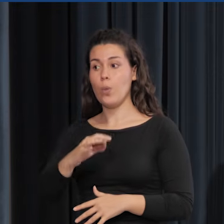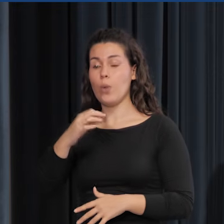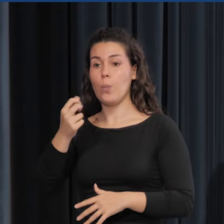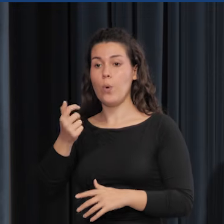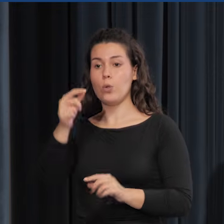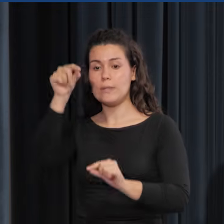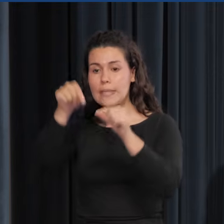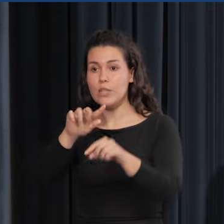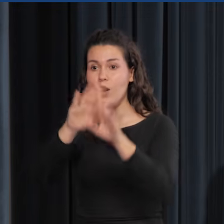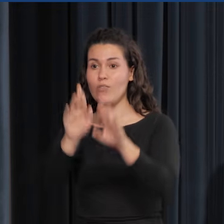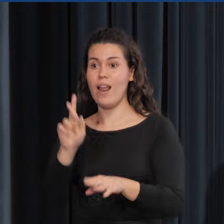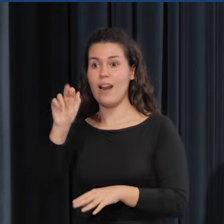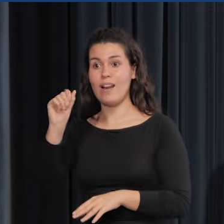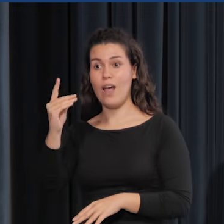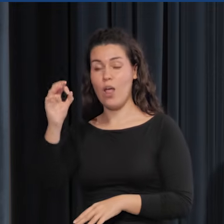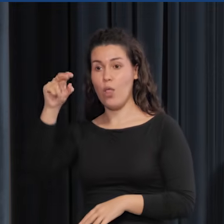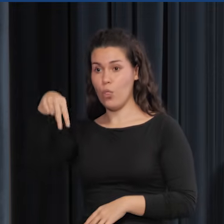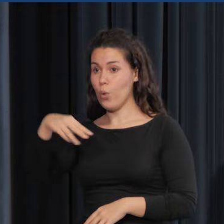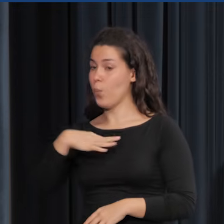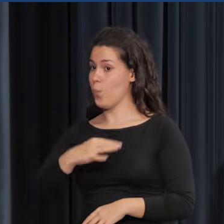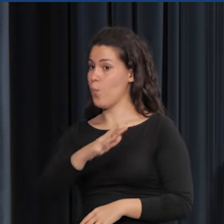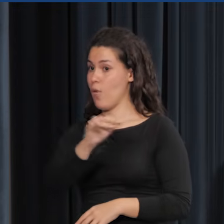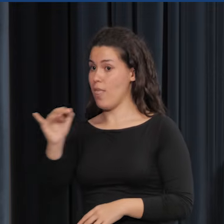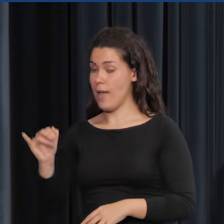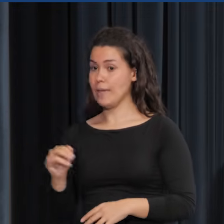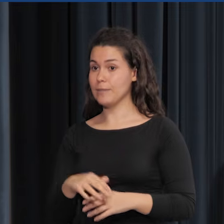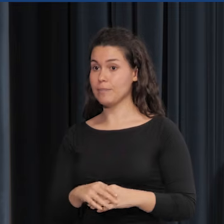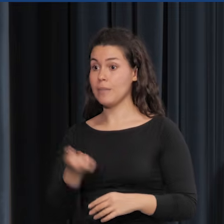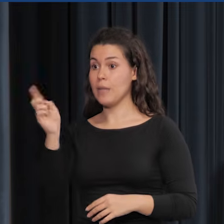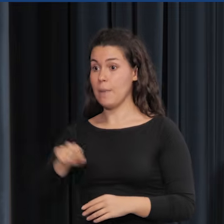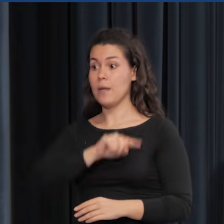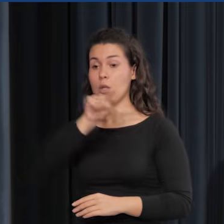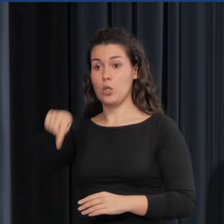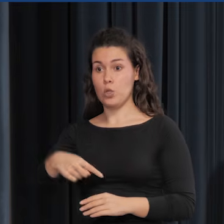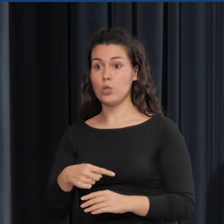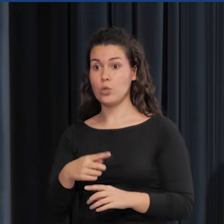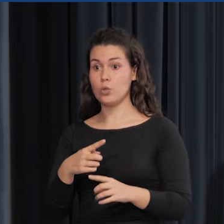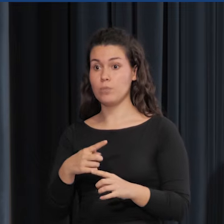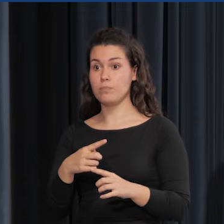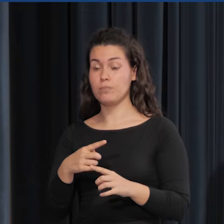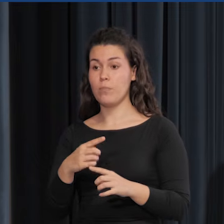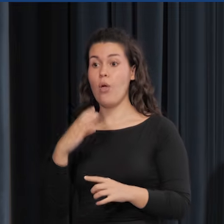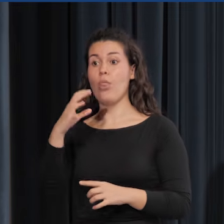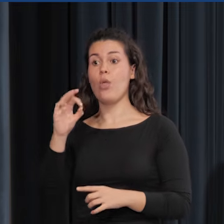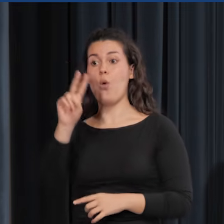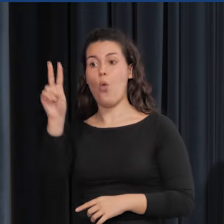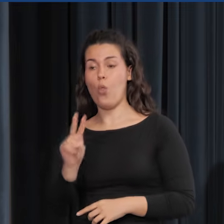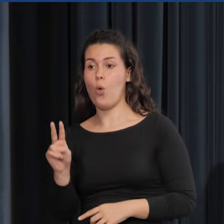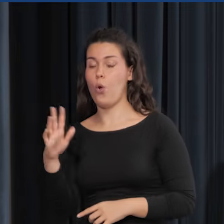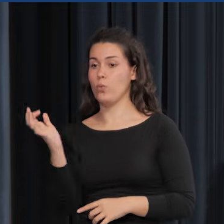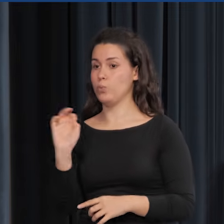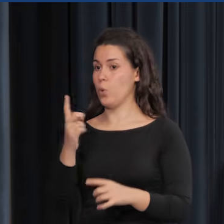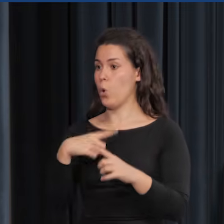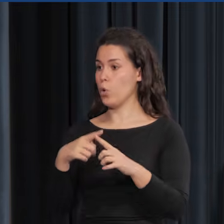radón, hasta nosotros mismos emitimos una serie de compuestos orgánicos volátiles, CO2, una serie